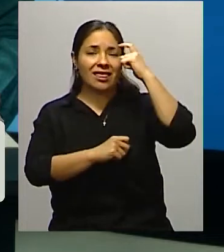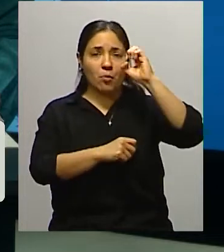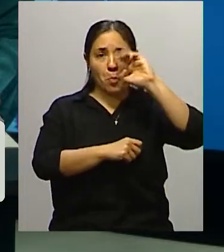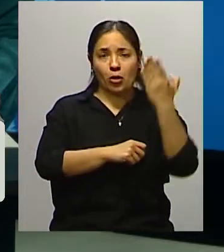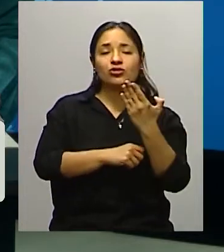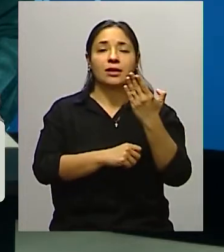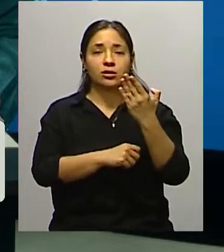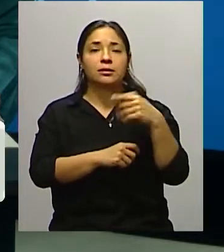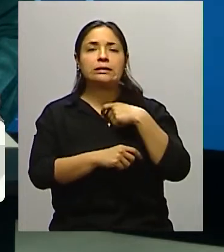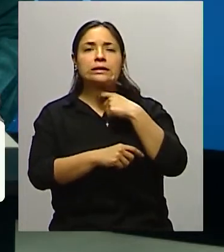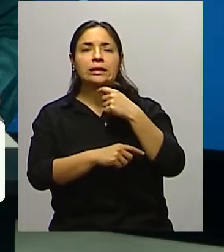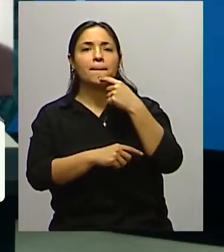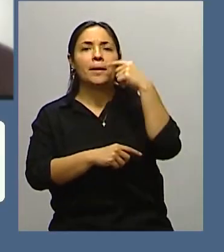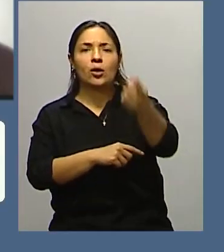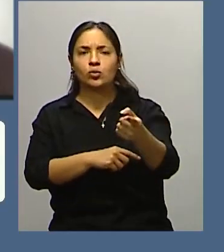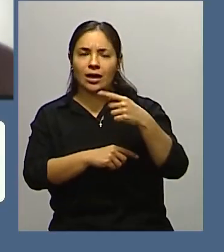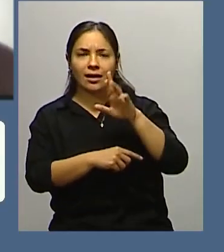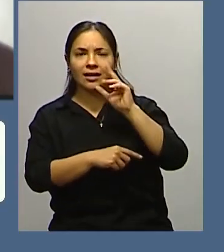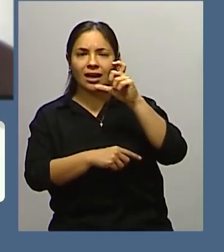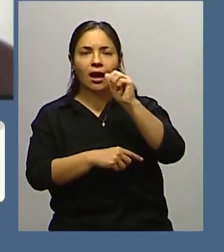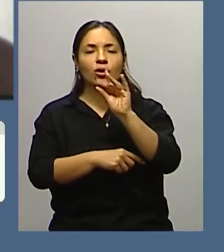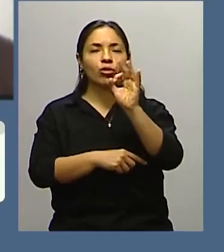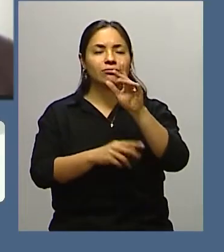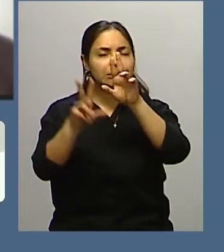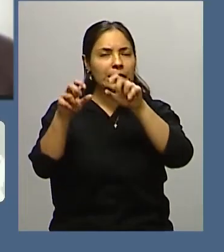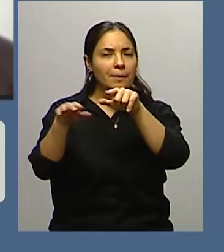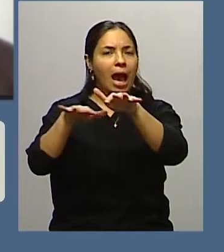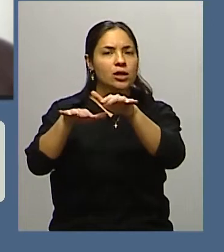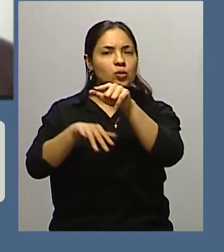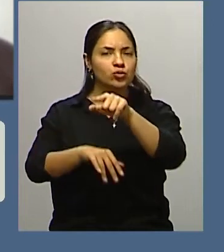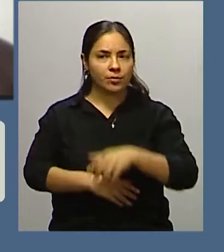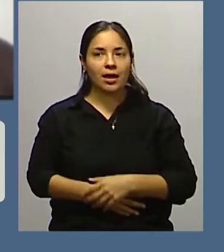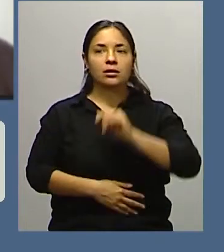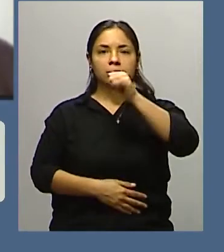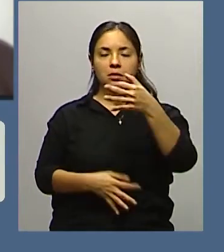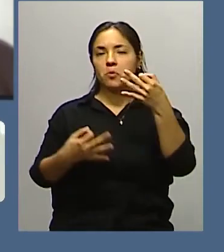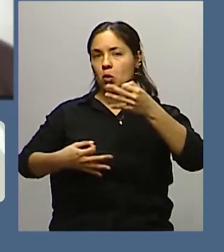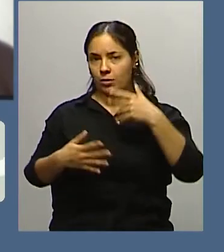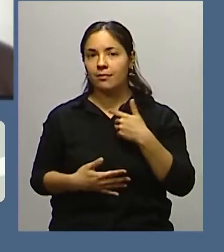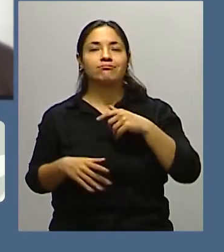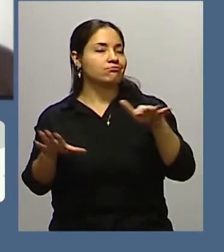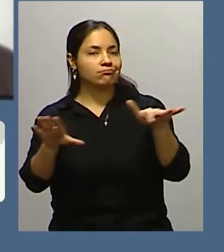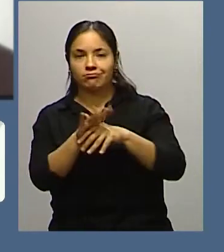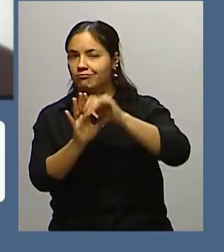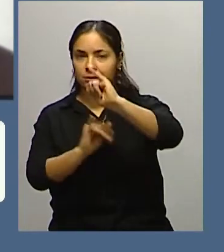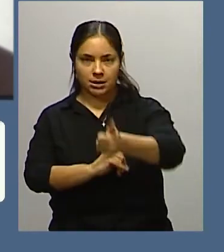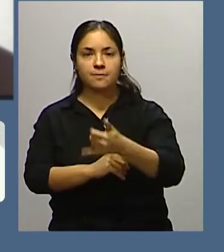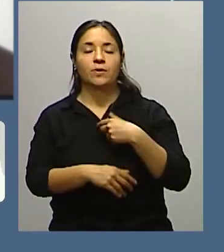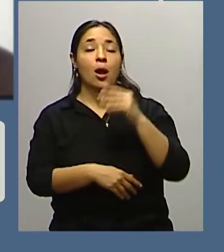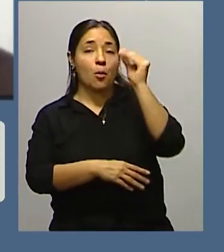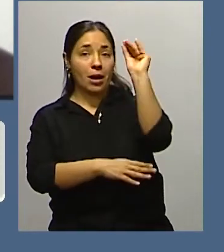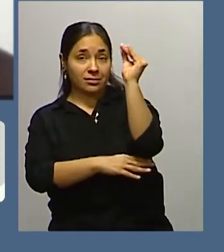y quería preguntarle respecto a esto, Ricardo. Muy bien, Mario. Sí, efectivamente,